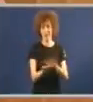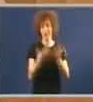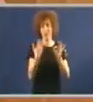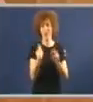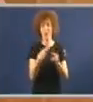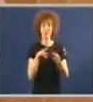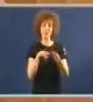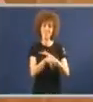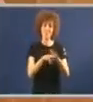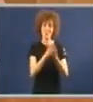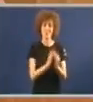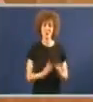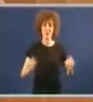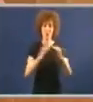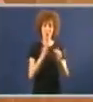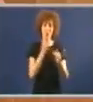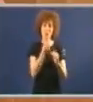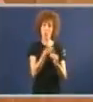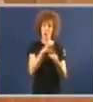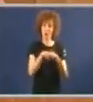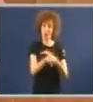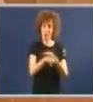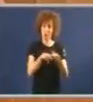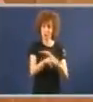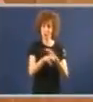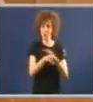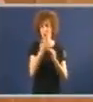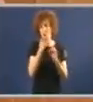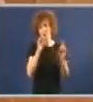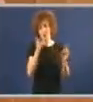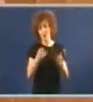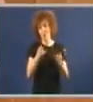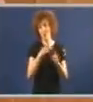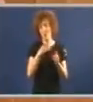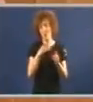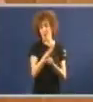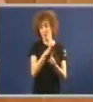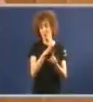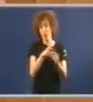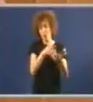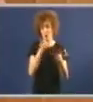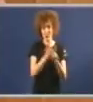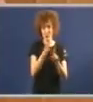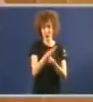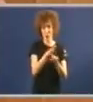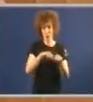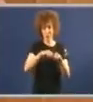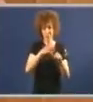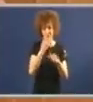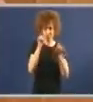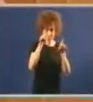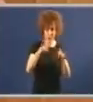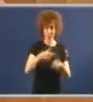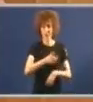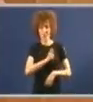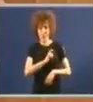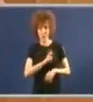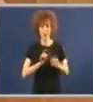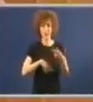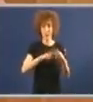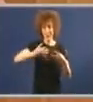recursos especializados para loitar contra a violencia machista dende ámbitos como o educativo, medios de comunicación, sanitario, forzas de